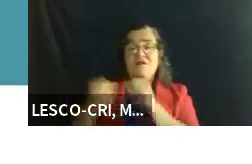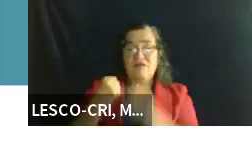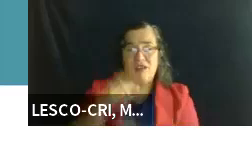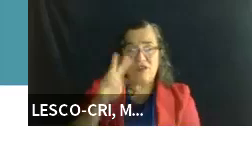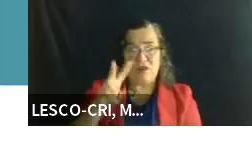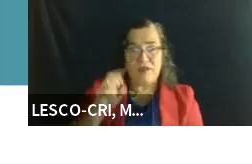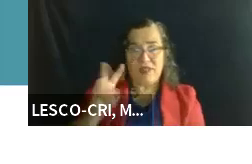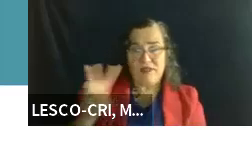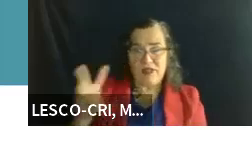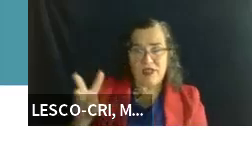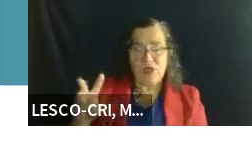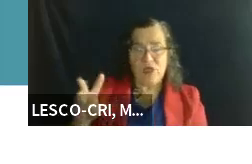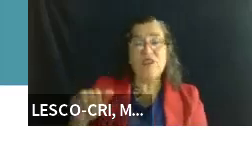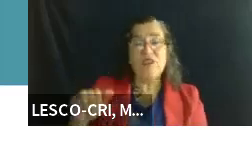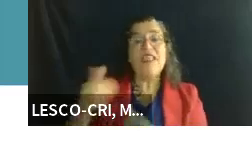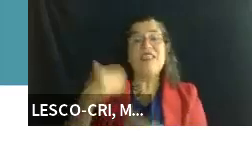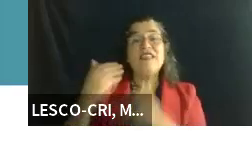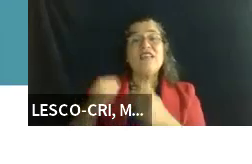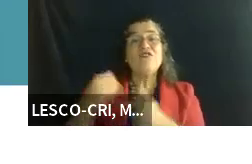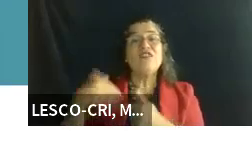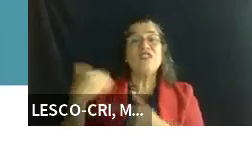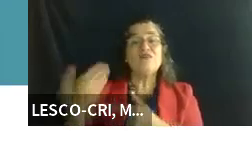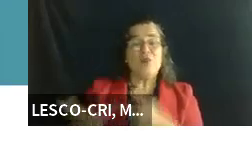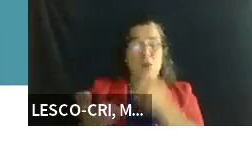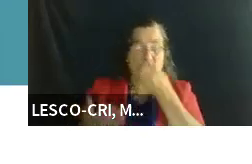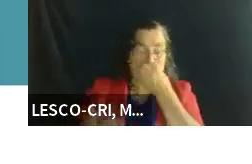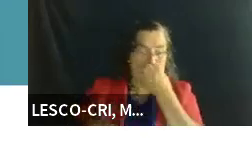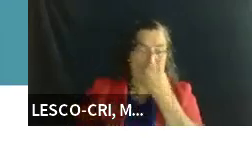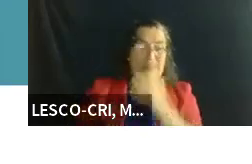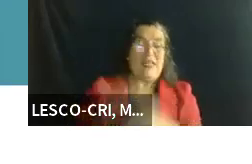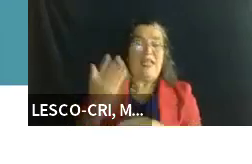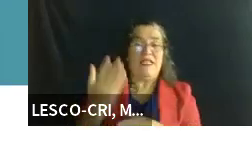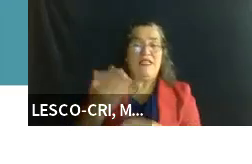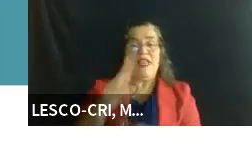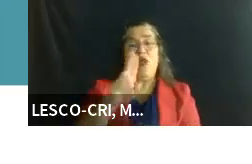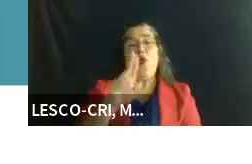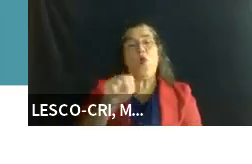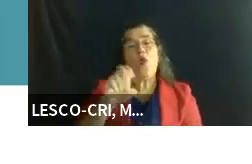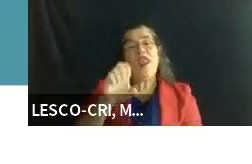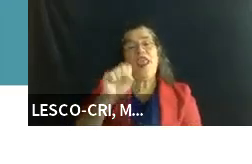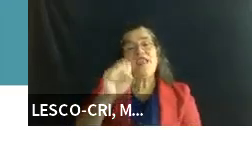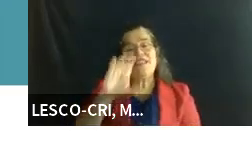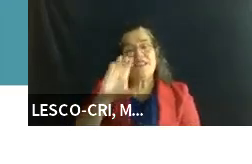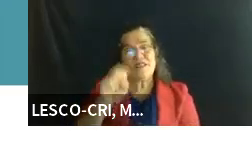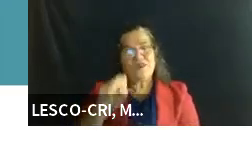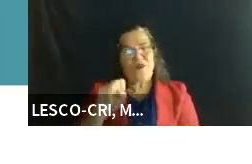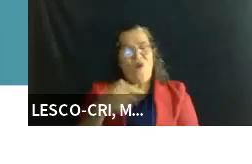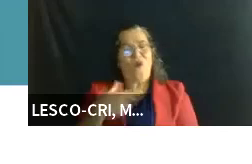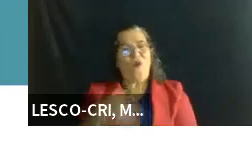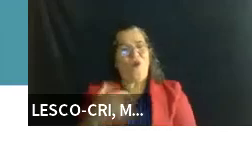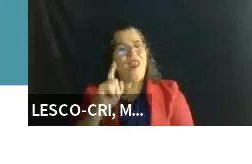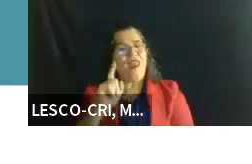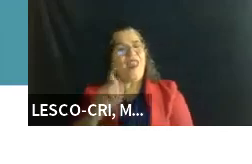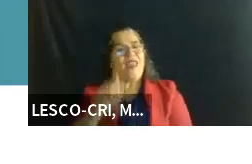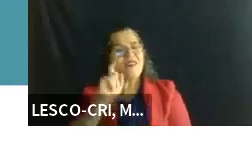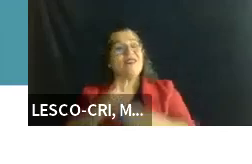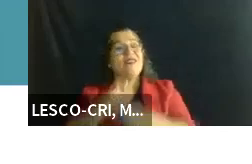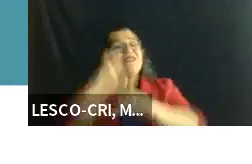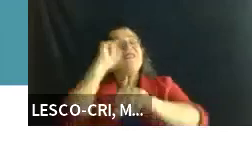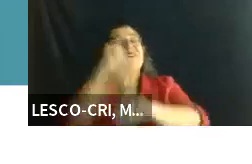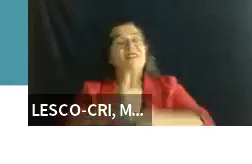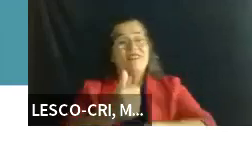10 años después de que se lanzaran los MOOC, finalmente la UNESCO necesita y establece que